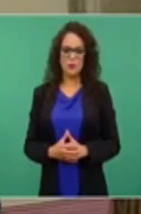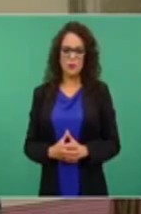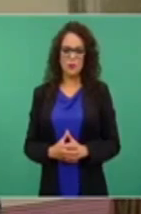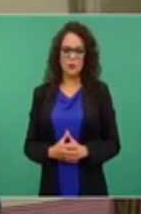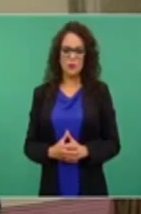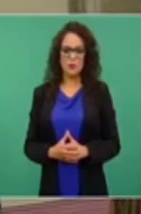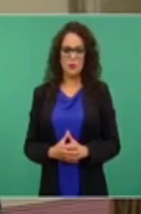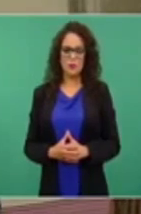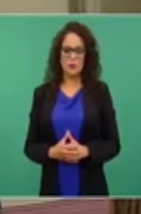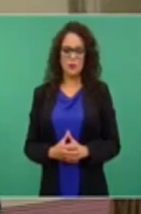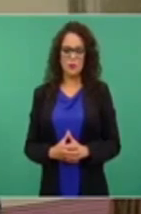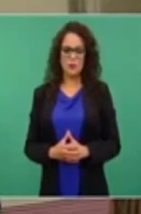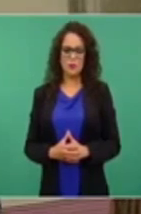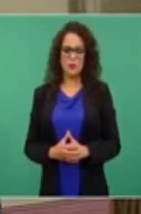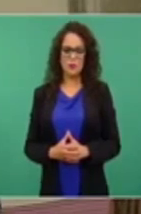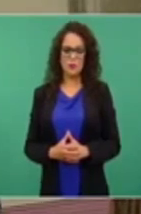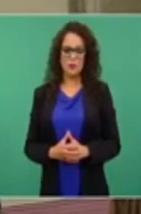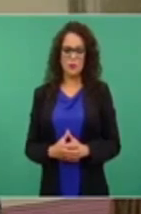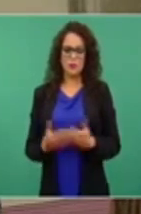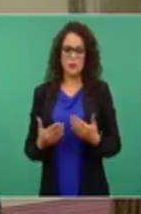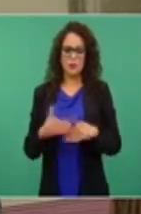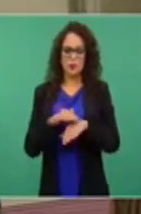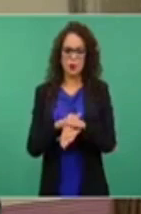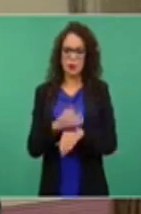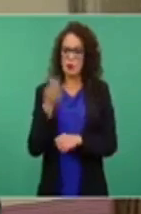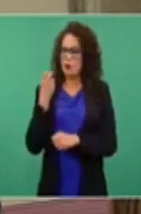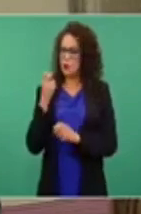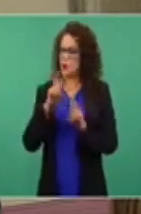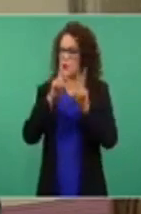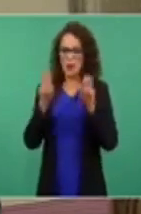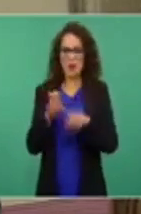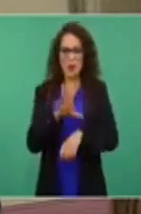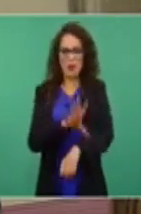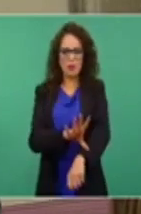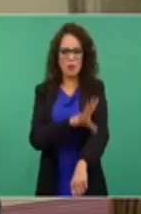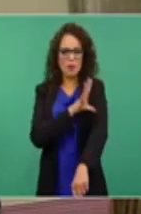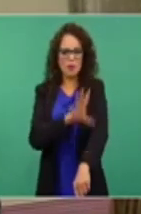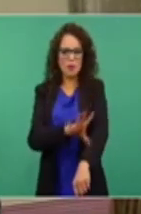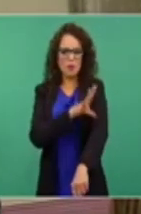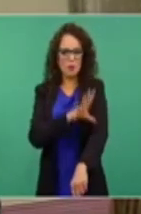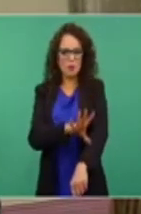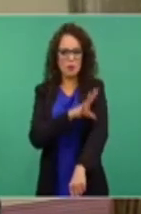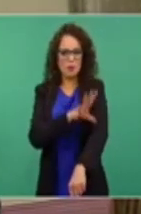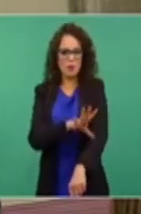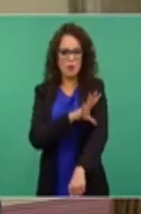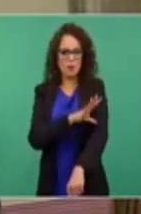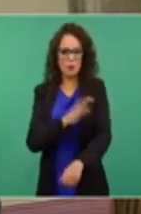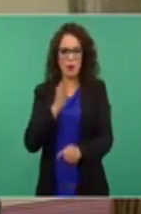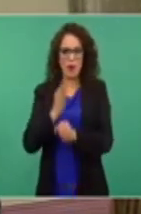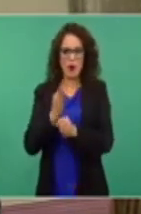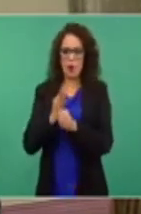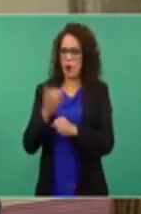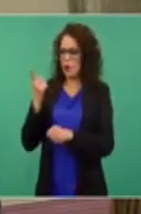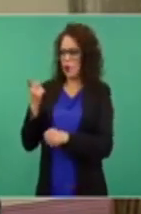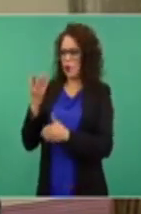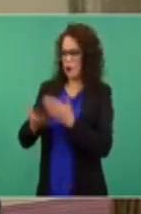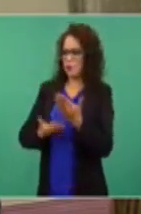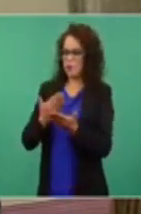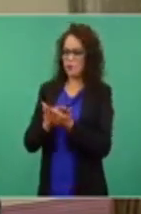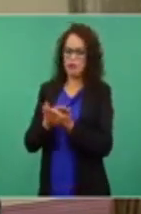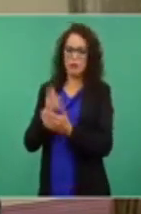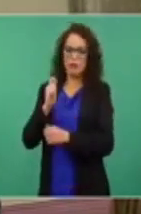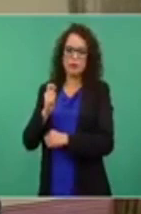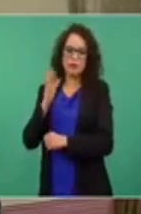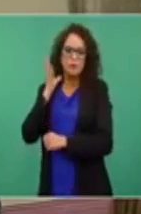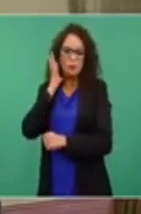Presidente, con respecto a la industria eléctrica que se está manejando ahorita en el Congreso, yo quisiera hacerle